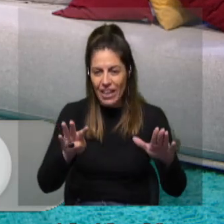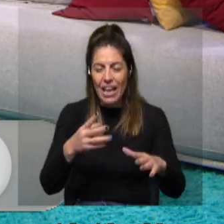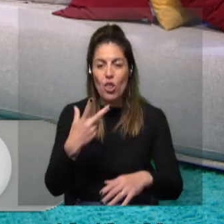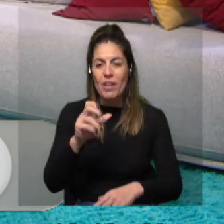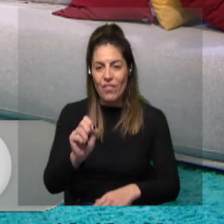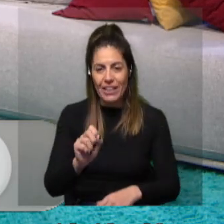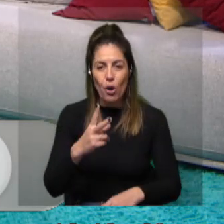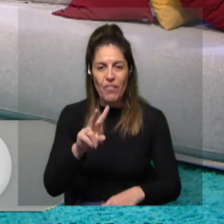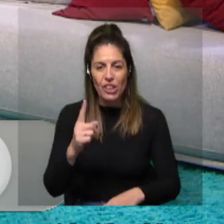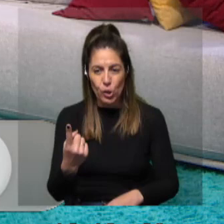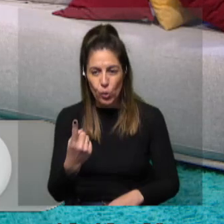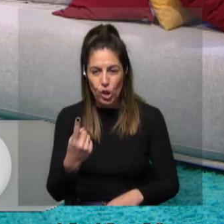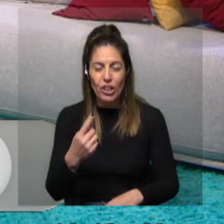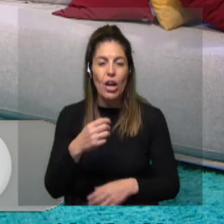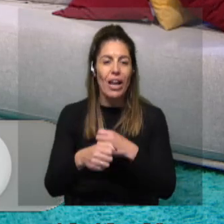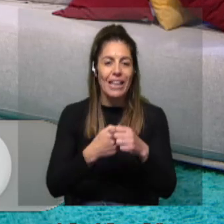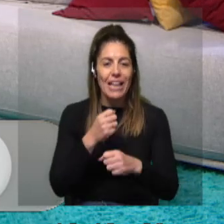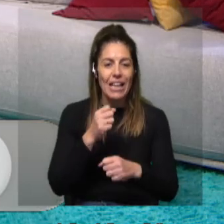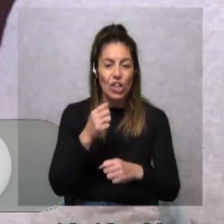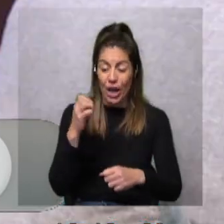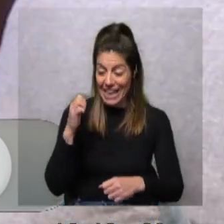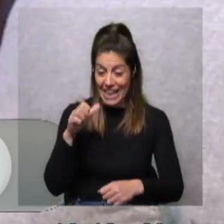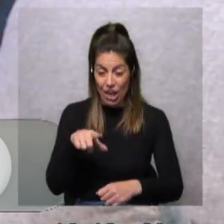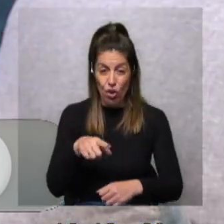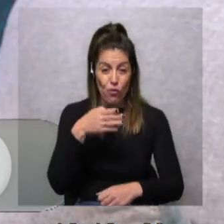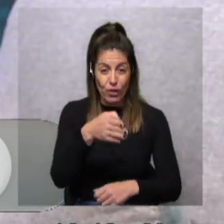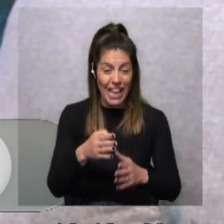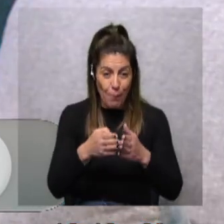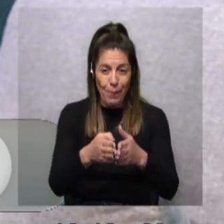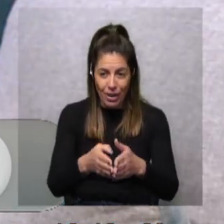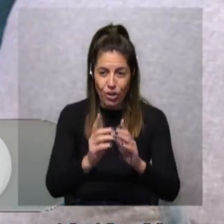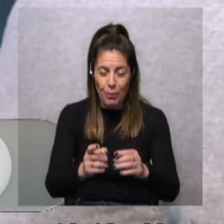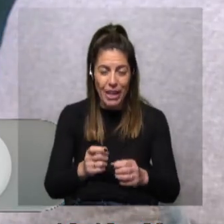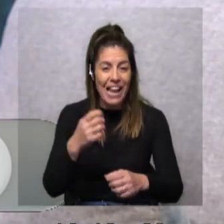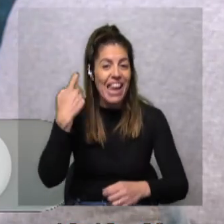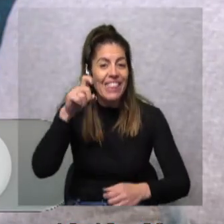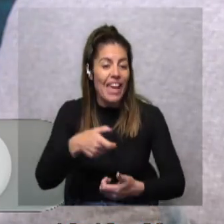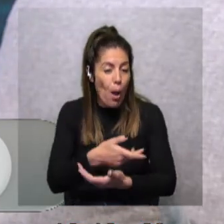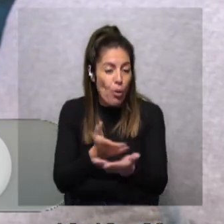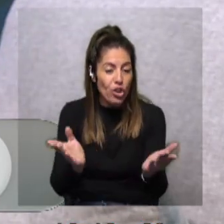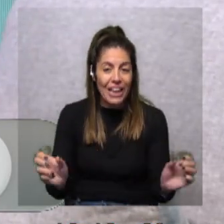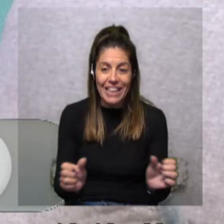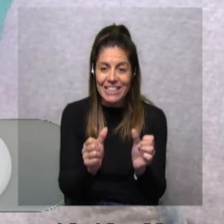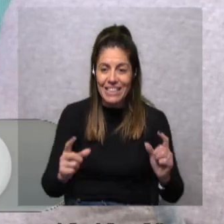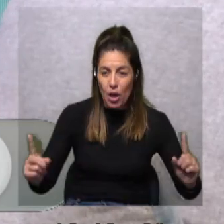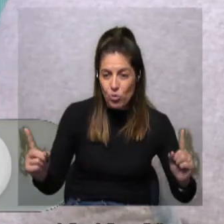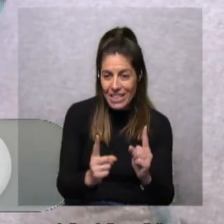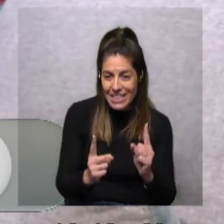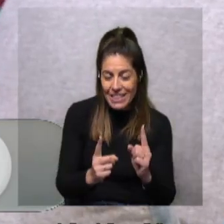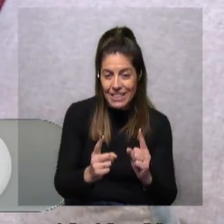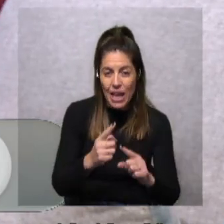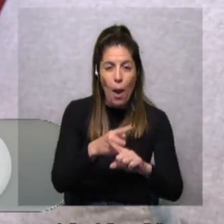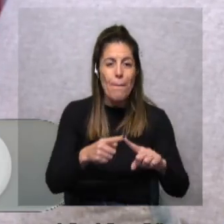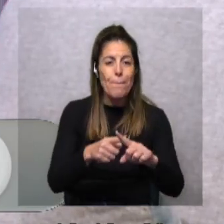barco 23. Y la idea es mostrar que... ¿Qué cosas se hacen? Es una síntesis, es media hora